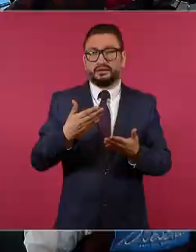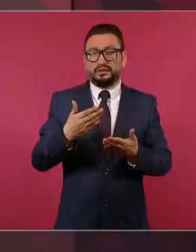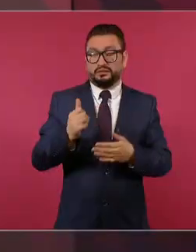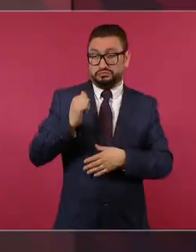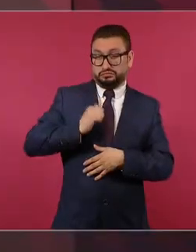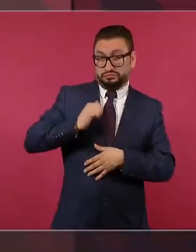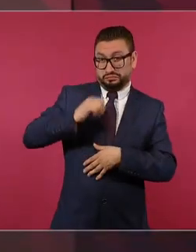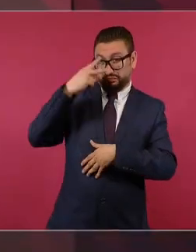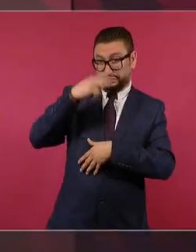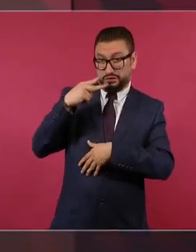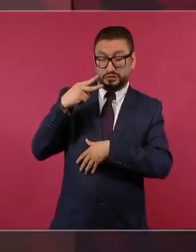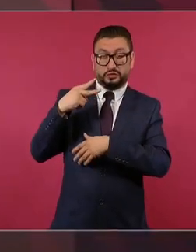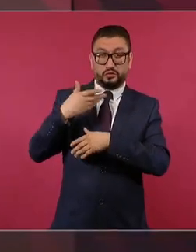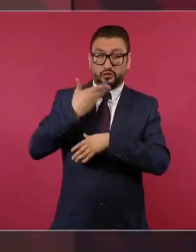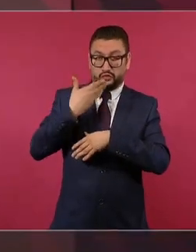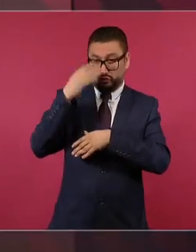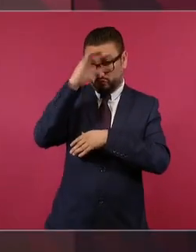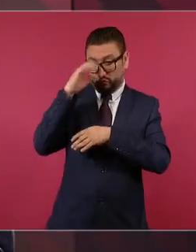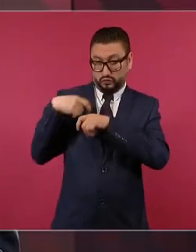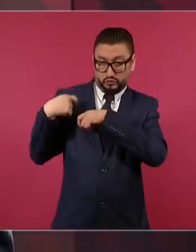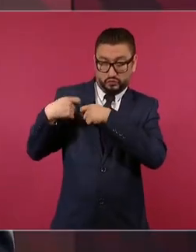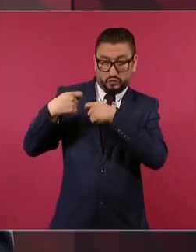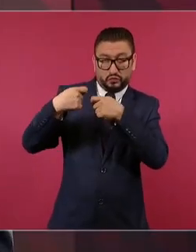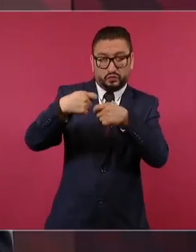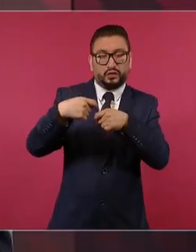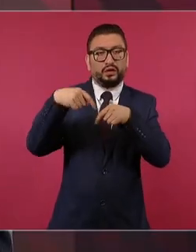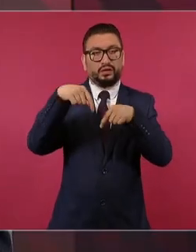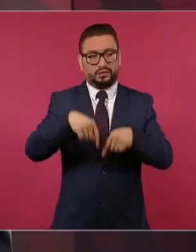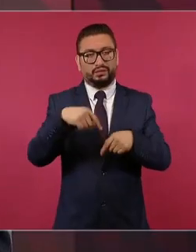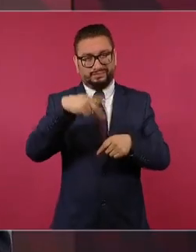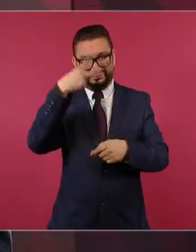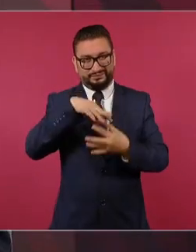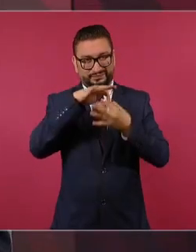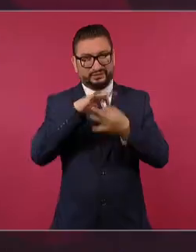que de la cultura occidental.